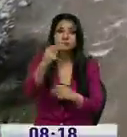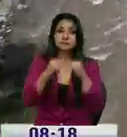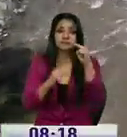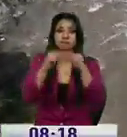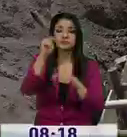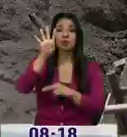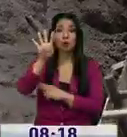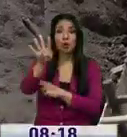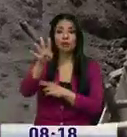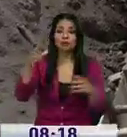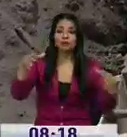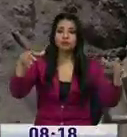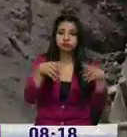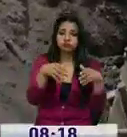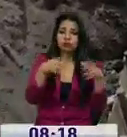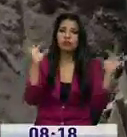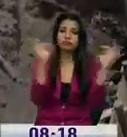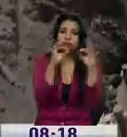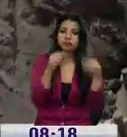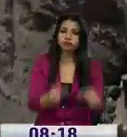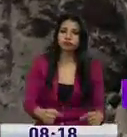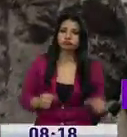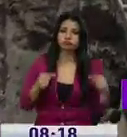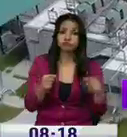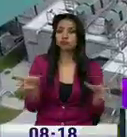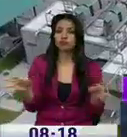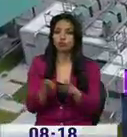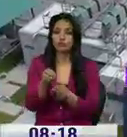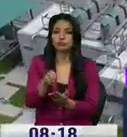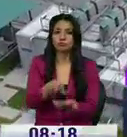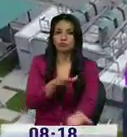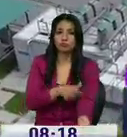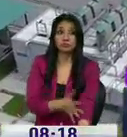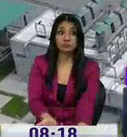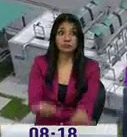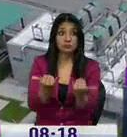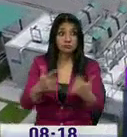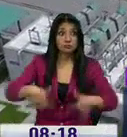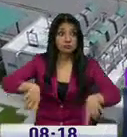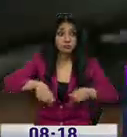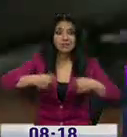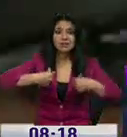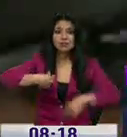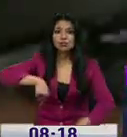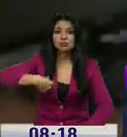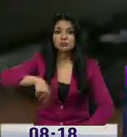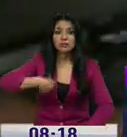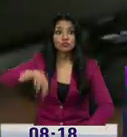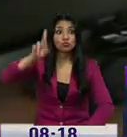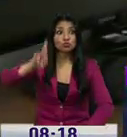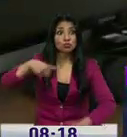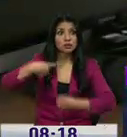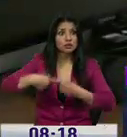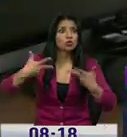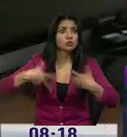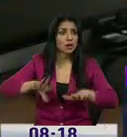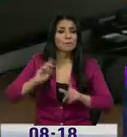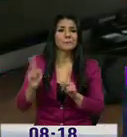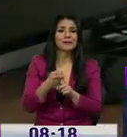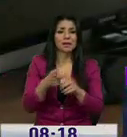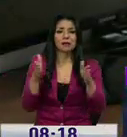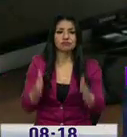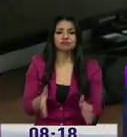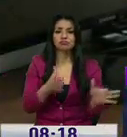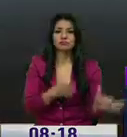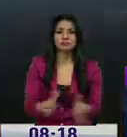4 centrales hidroeléctricas a lo largo de todo el proyecto. Actualmente en el sector de Quitumbe, en el sur de la ciudad, ya existe la primera planta